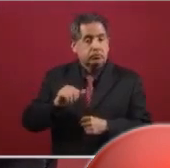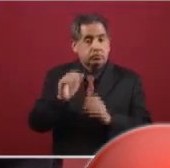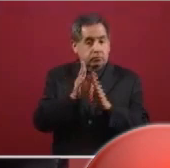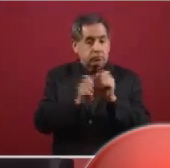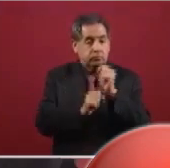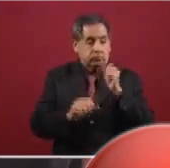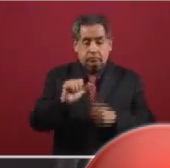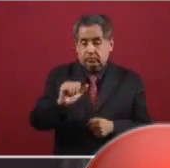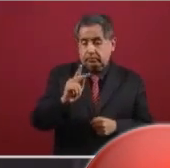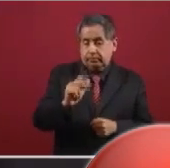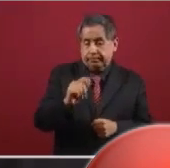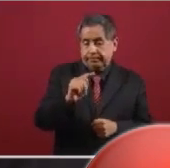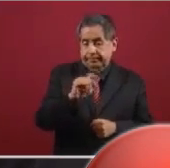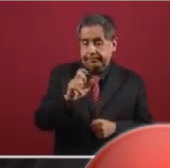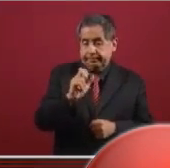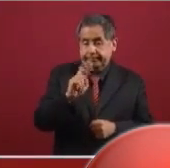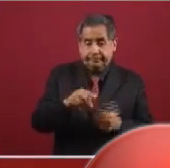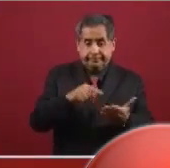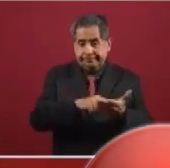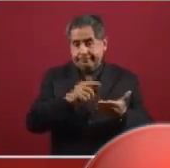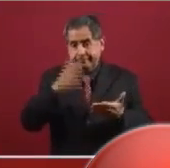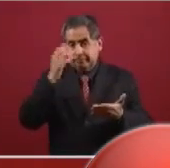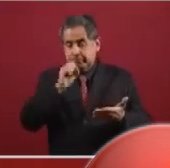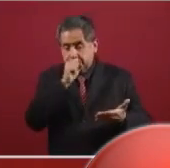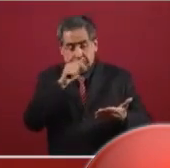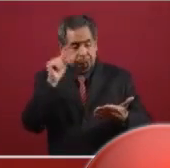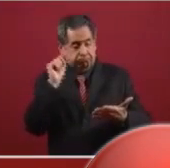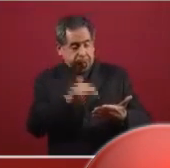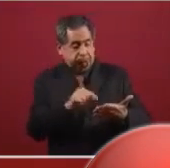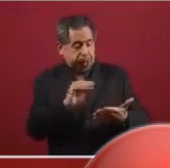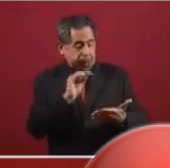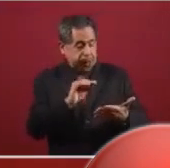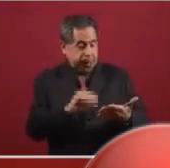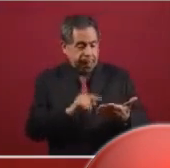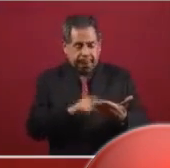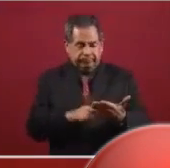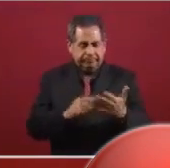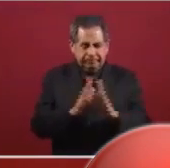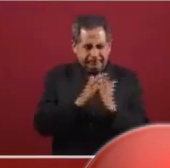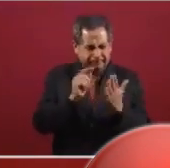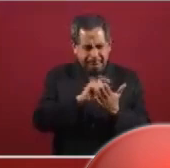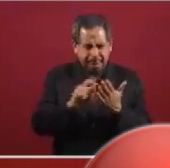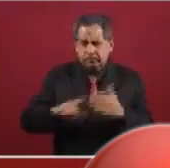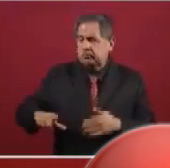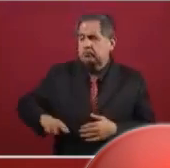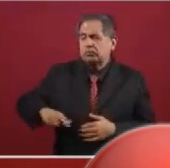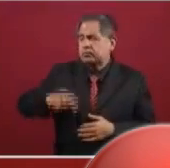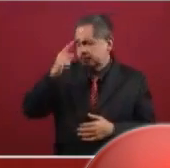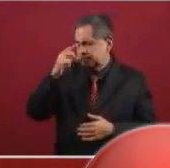hablaba de que el fin último del gobierno